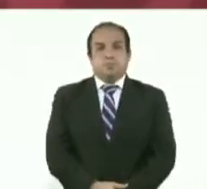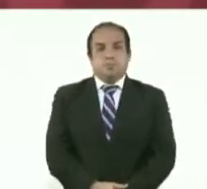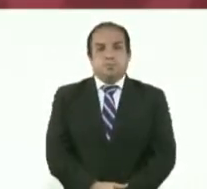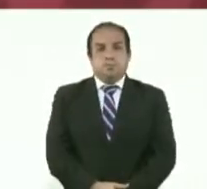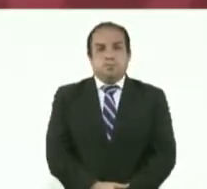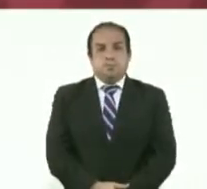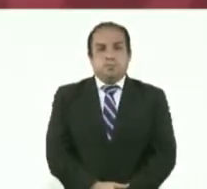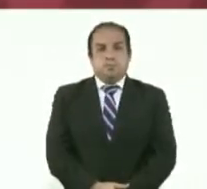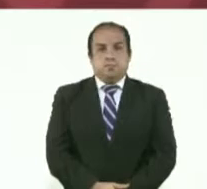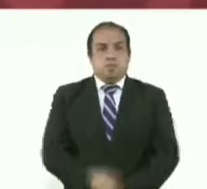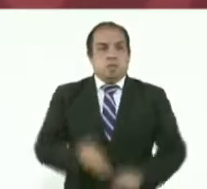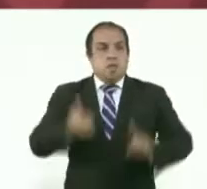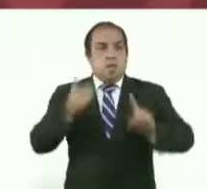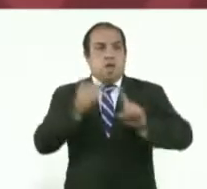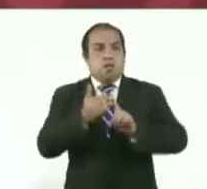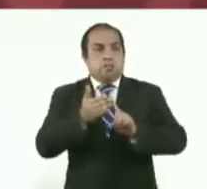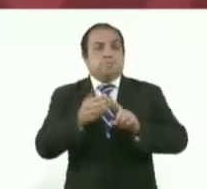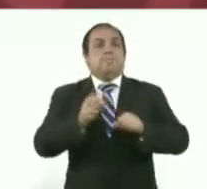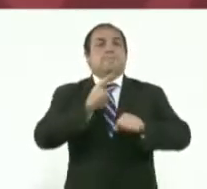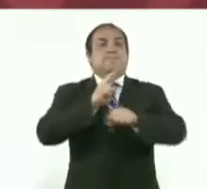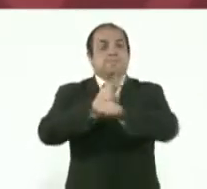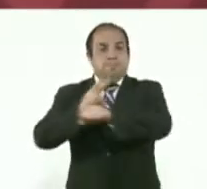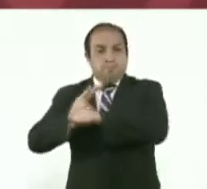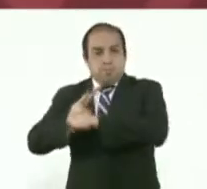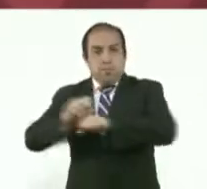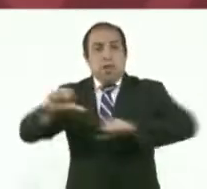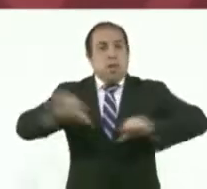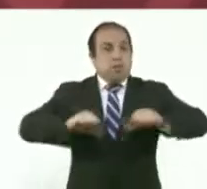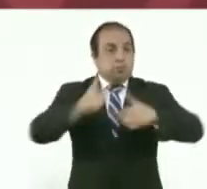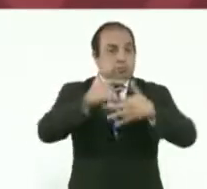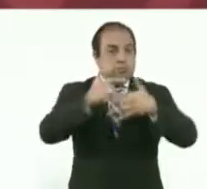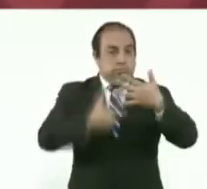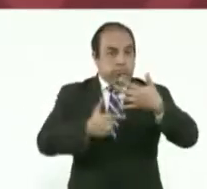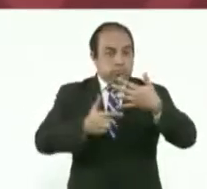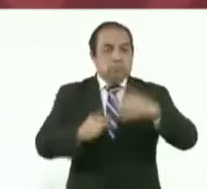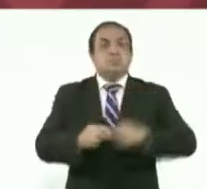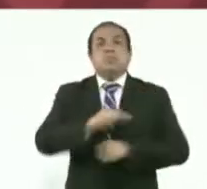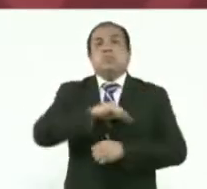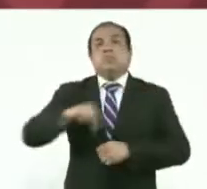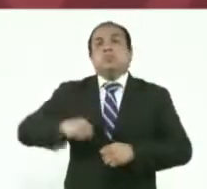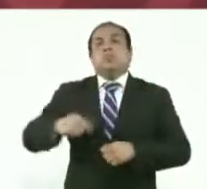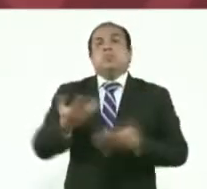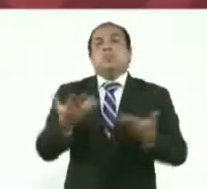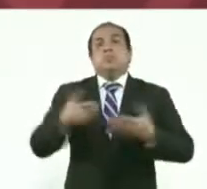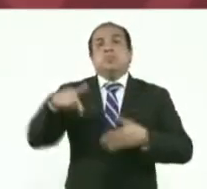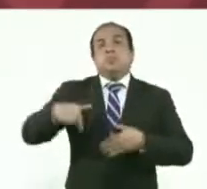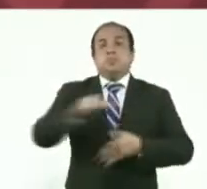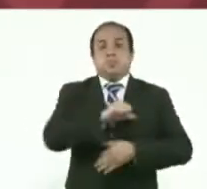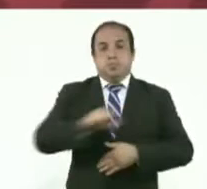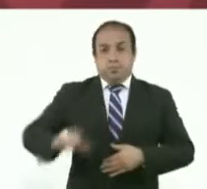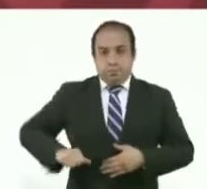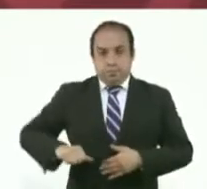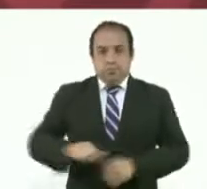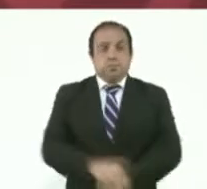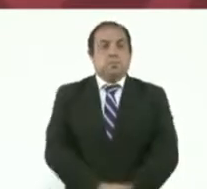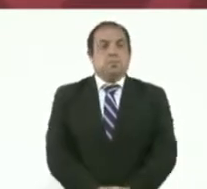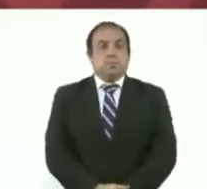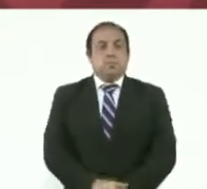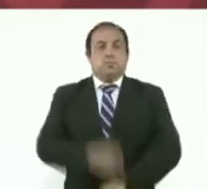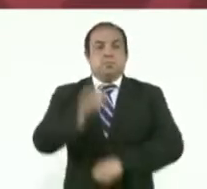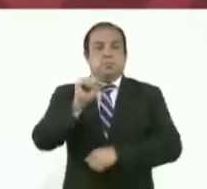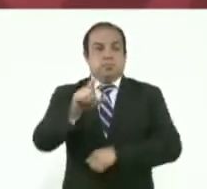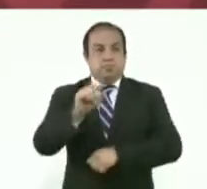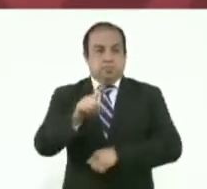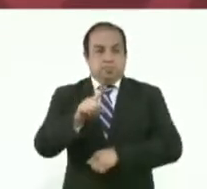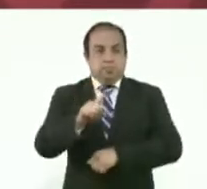la supervisión de distintas actividades que se han venido desarrollando en nuestra alcaldía, y también